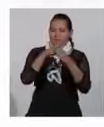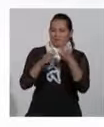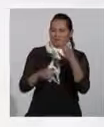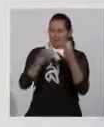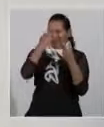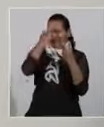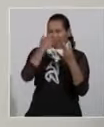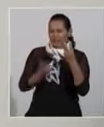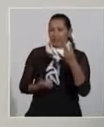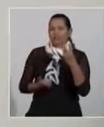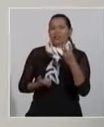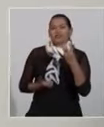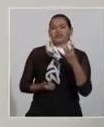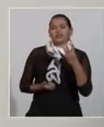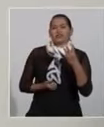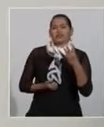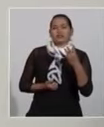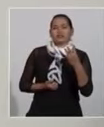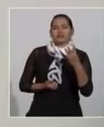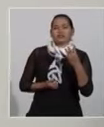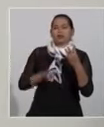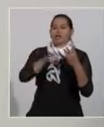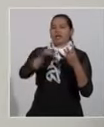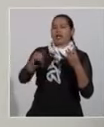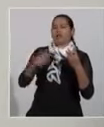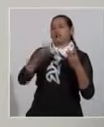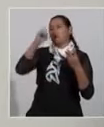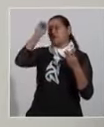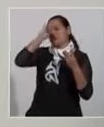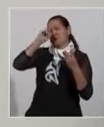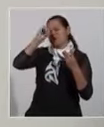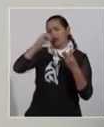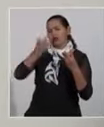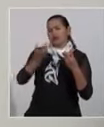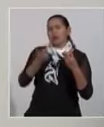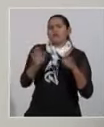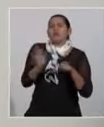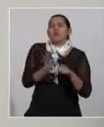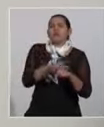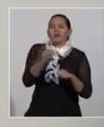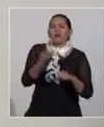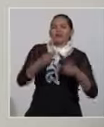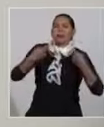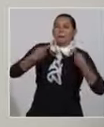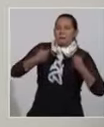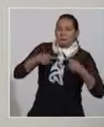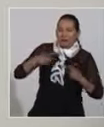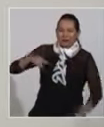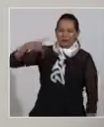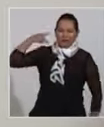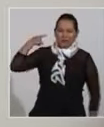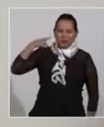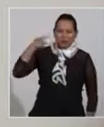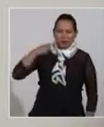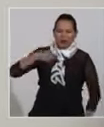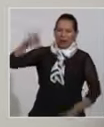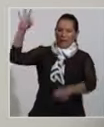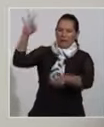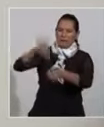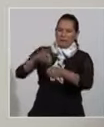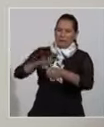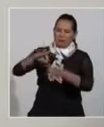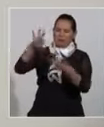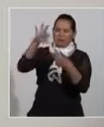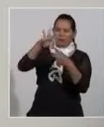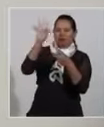cuales consideran que los ciudadanos y las ciudadanas deben votar por ustedes en las próximas elecciones. Comenzaremos